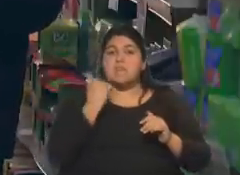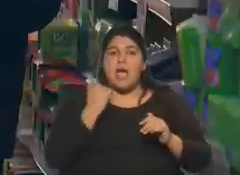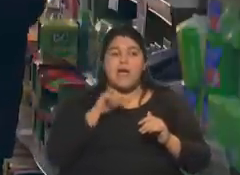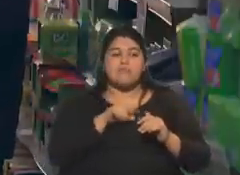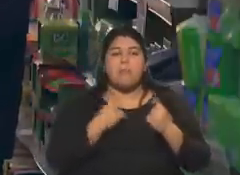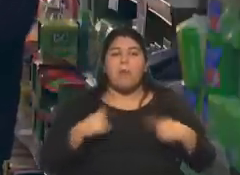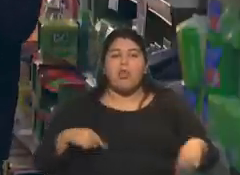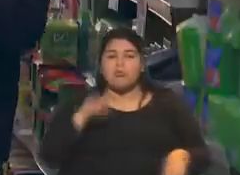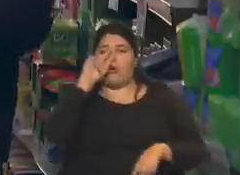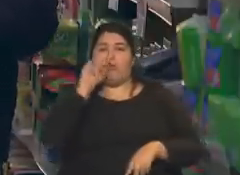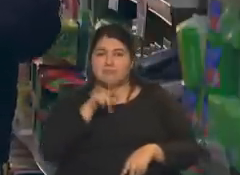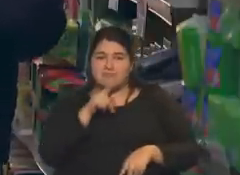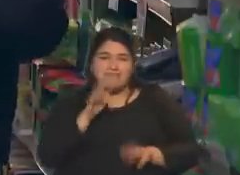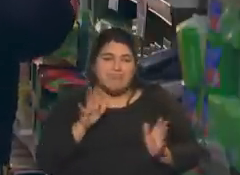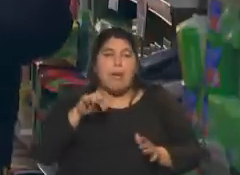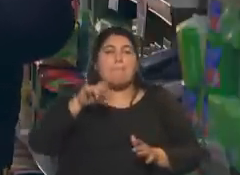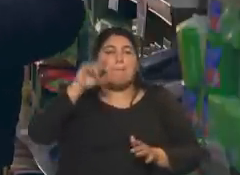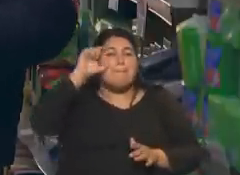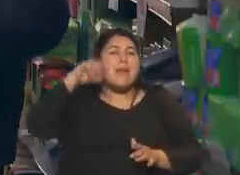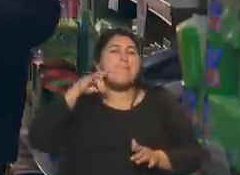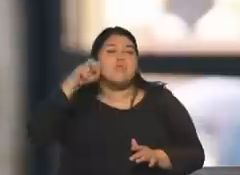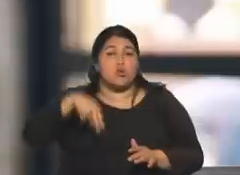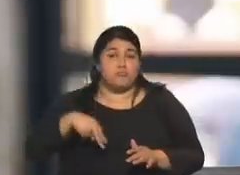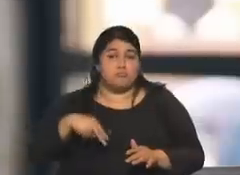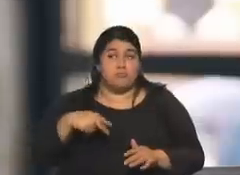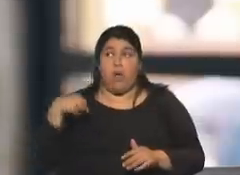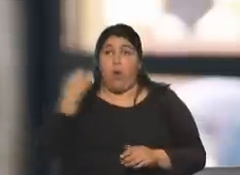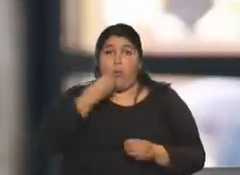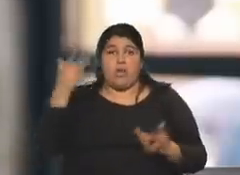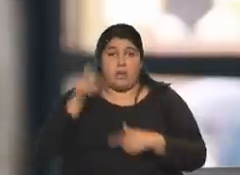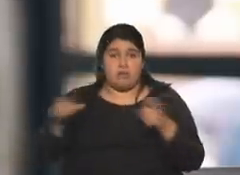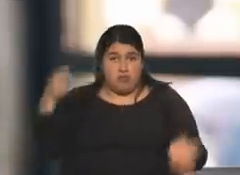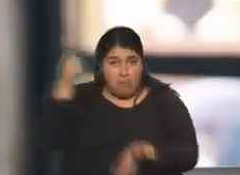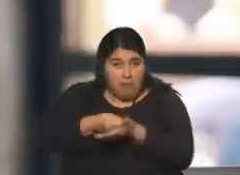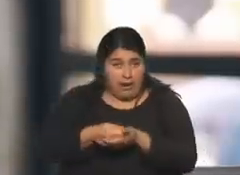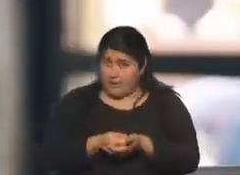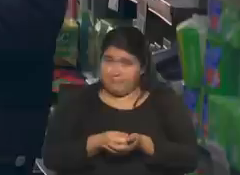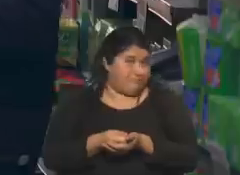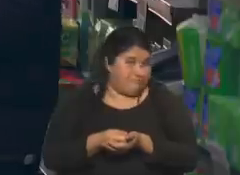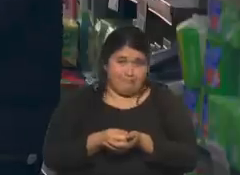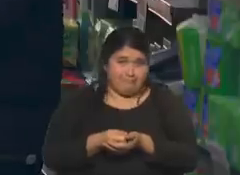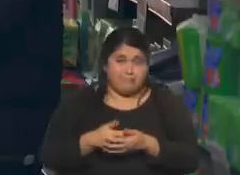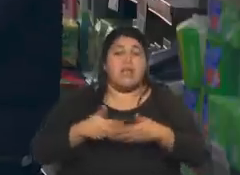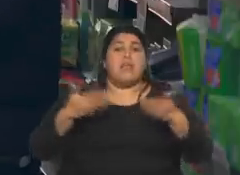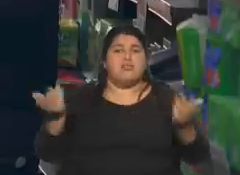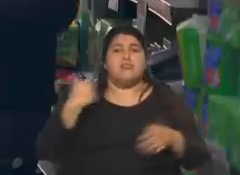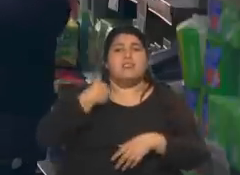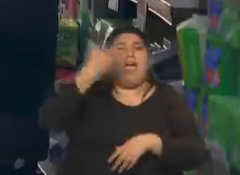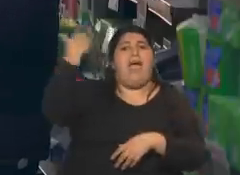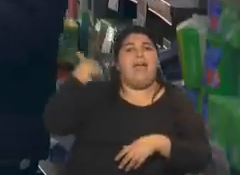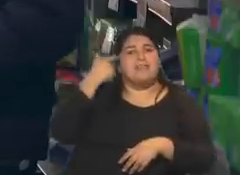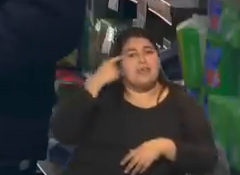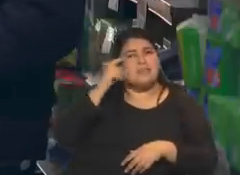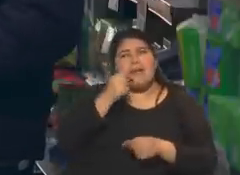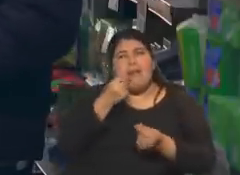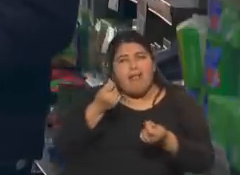premium. O sea, ya no es para el bolsillo de cualquiera. Ya, digamos que la descontinuamos. Hoy yo creo que tengo una sola, antes había un montón,